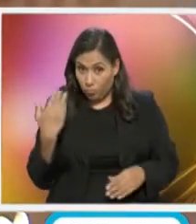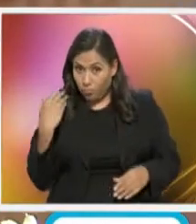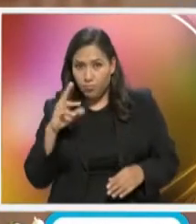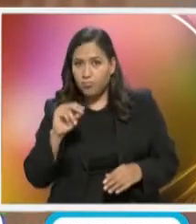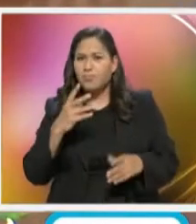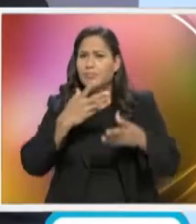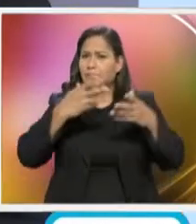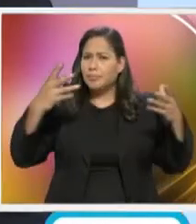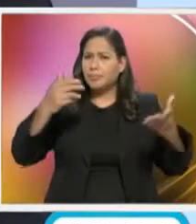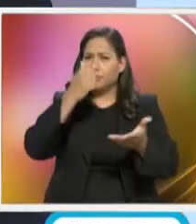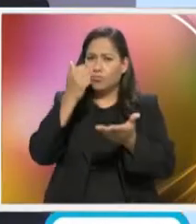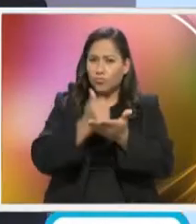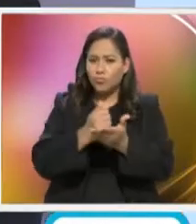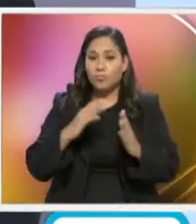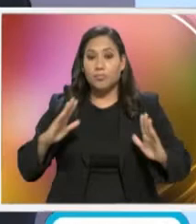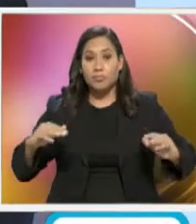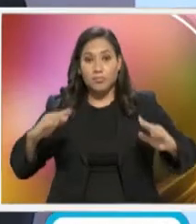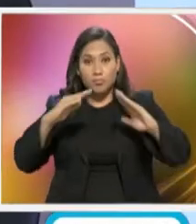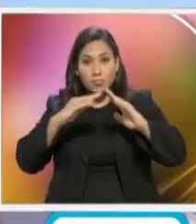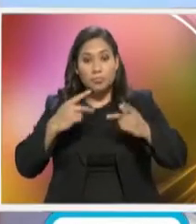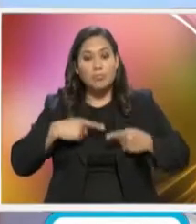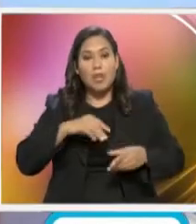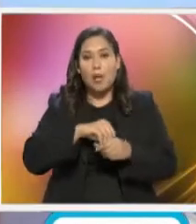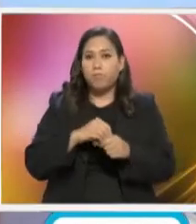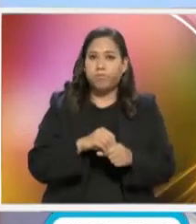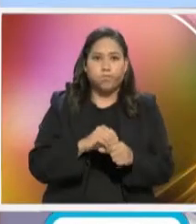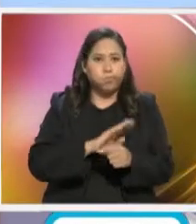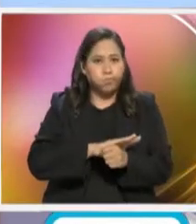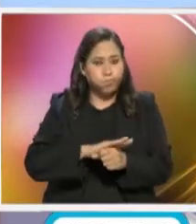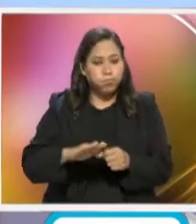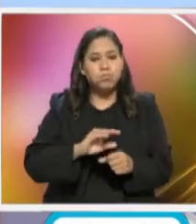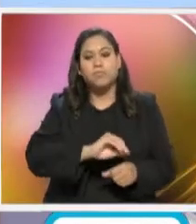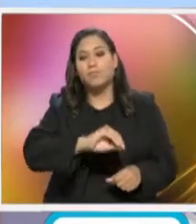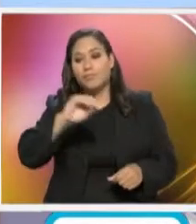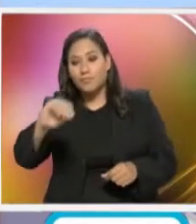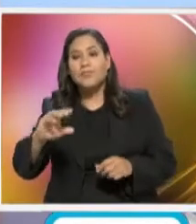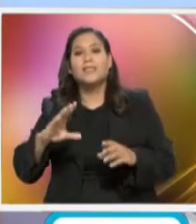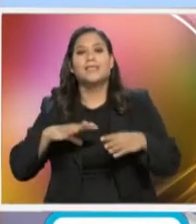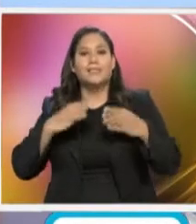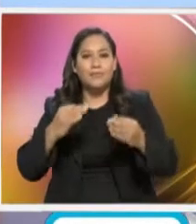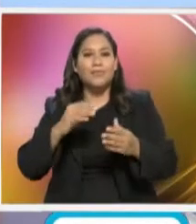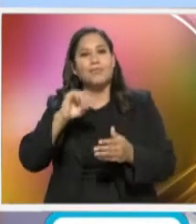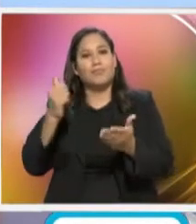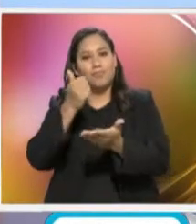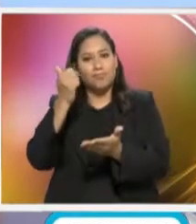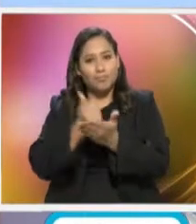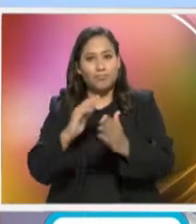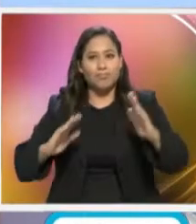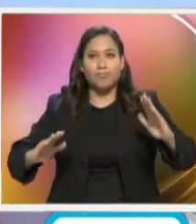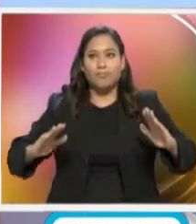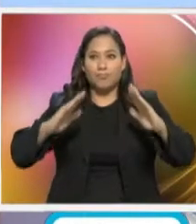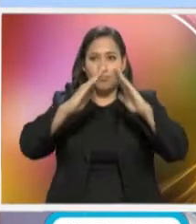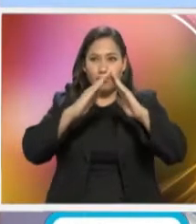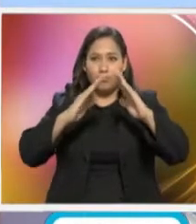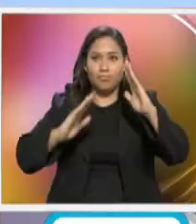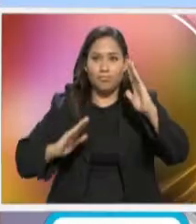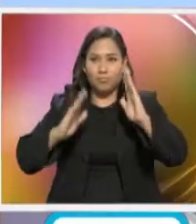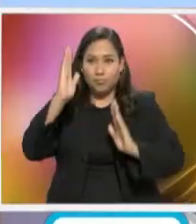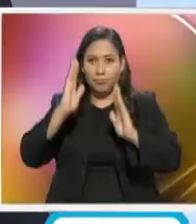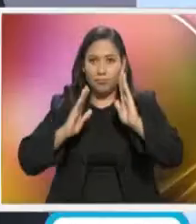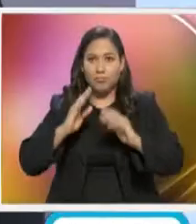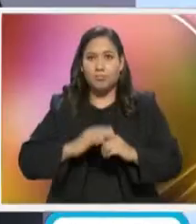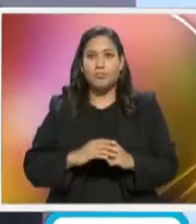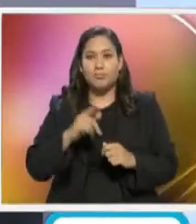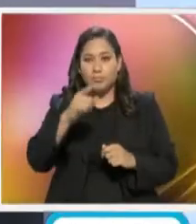gran ciudad de Tenochtitlán llegó un momento en que no cabían sus habitantes y se fundó Tlatelolco, que era una Exacto. ciudad satélite. Y Exactamente. luego nosotros en la Ciudad de